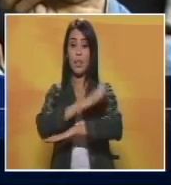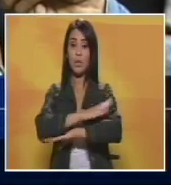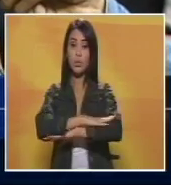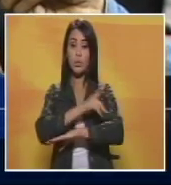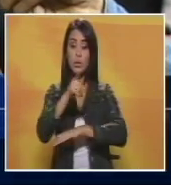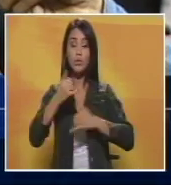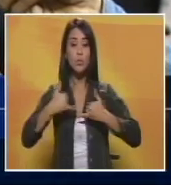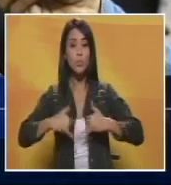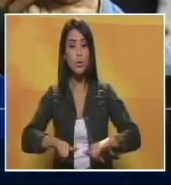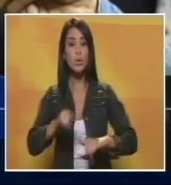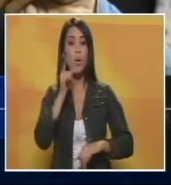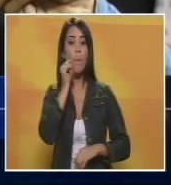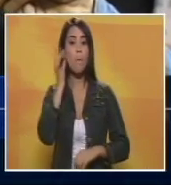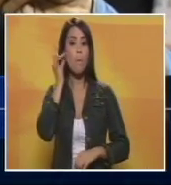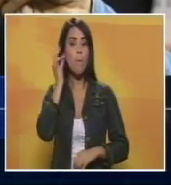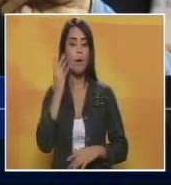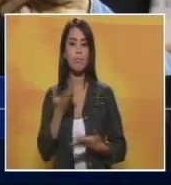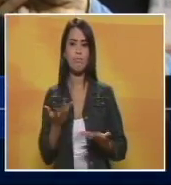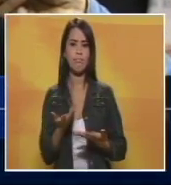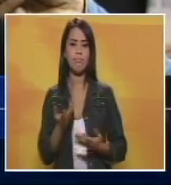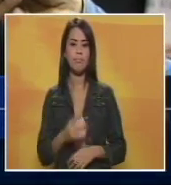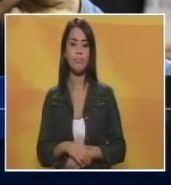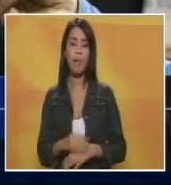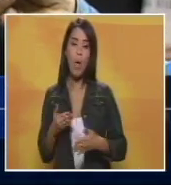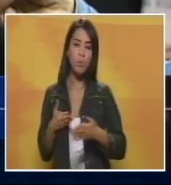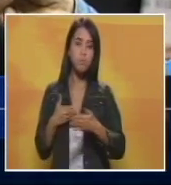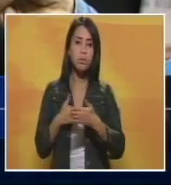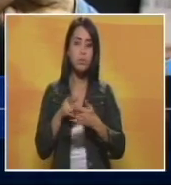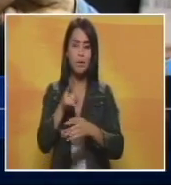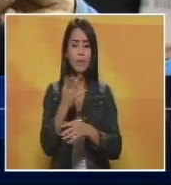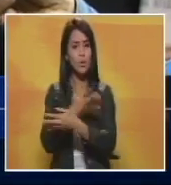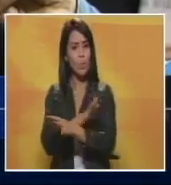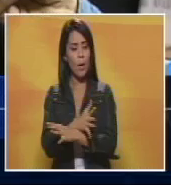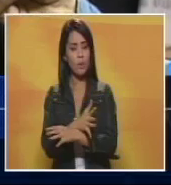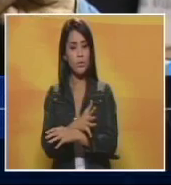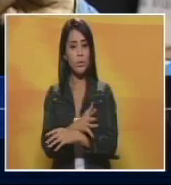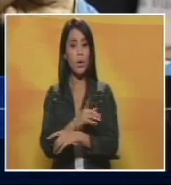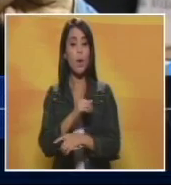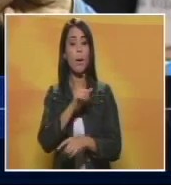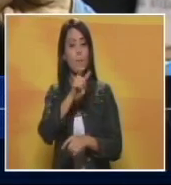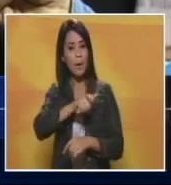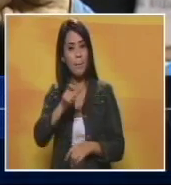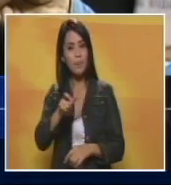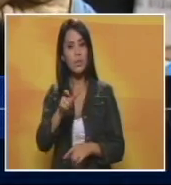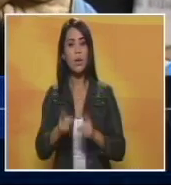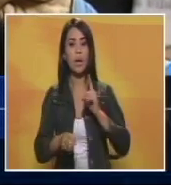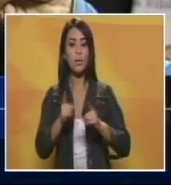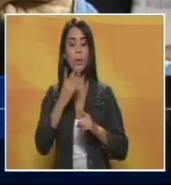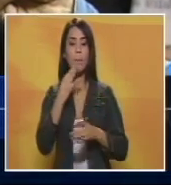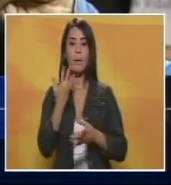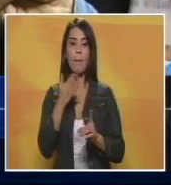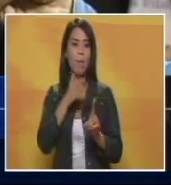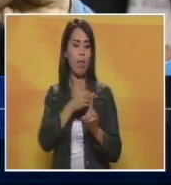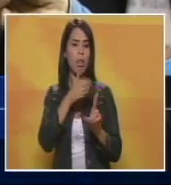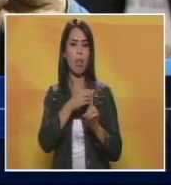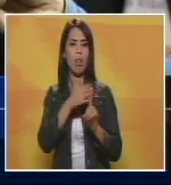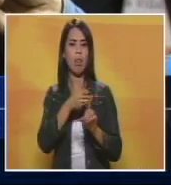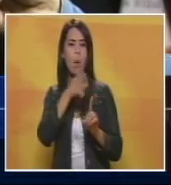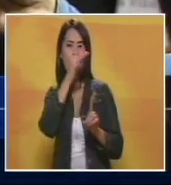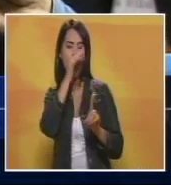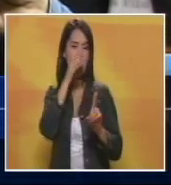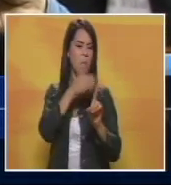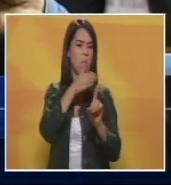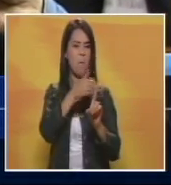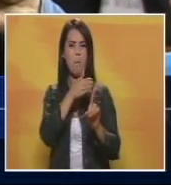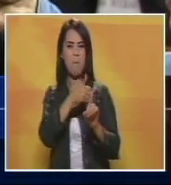de sus hijas, para evitar que caigan en este juego, porque siempre las víctimas son aquellos que han sido sometidos al bullying, y ellos,